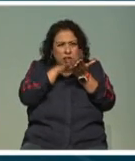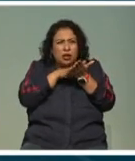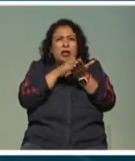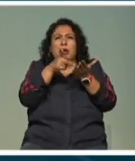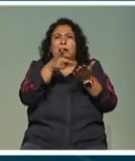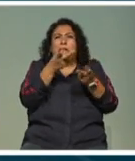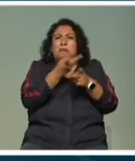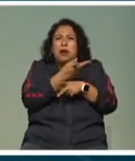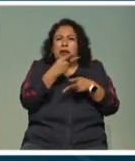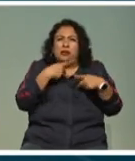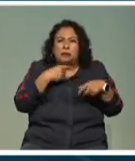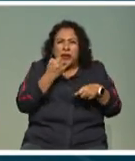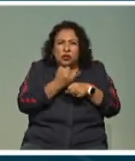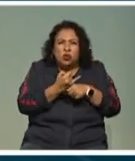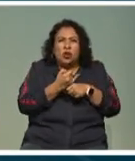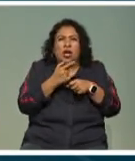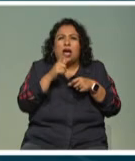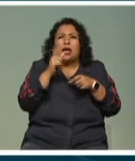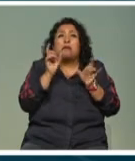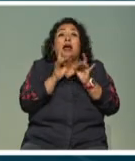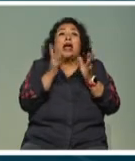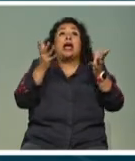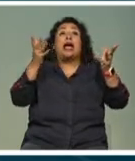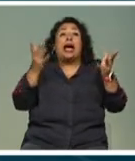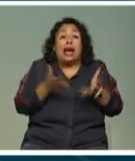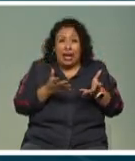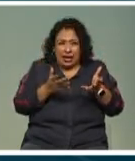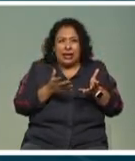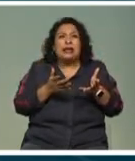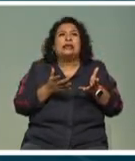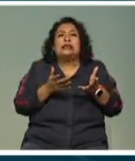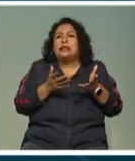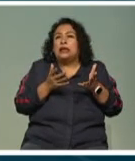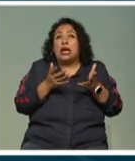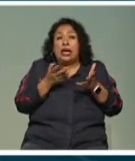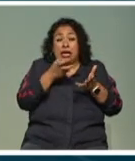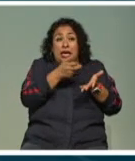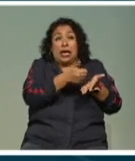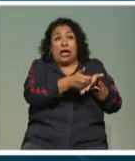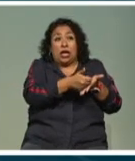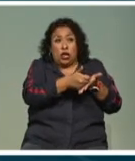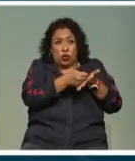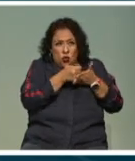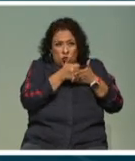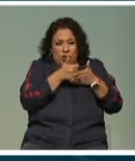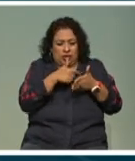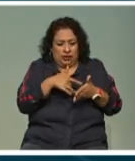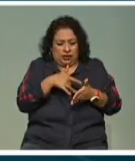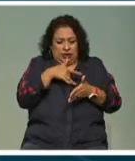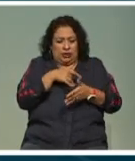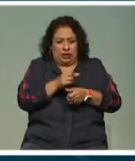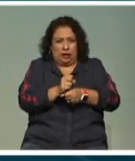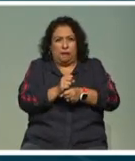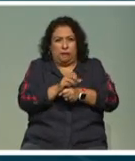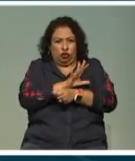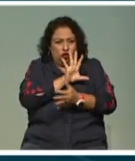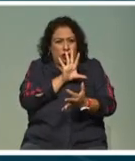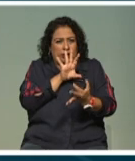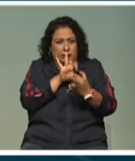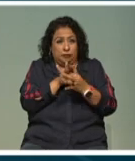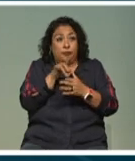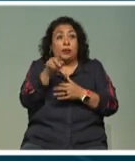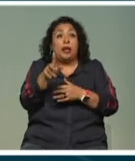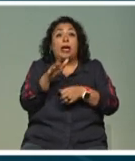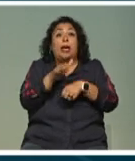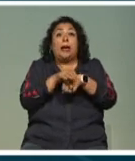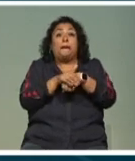le pasó al personaje en acciones. Pero ciertas acciones me van a llevar a un estado emocional.